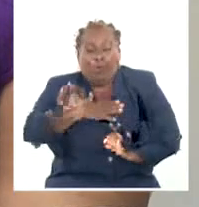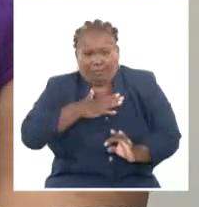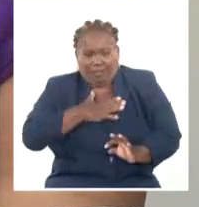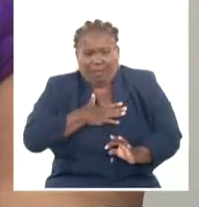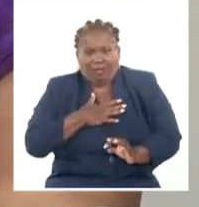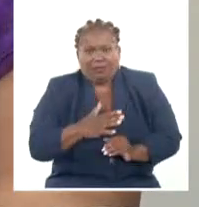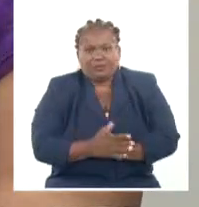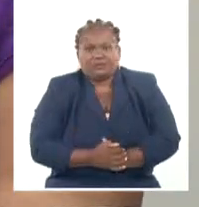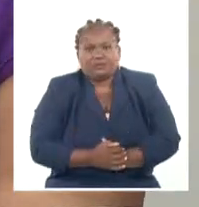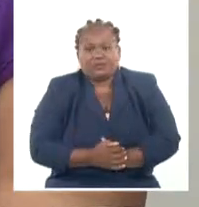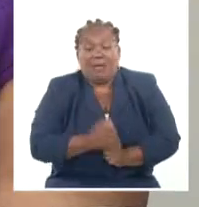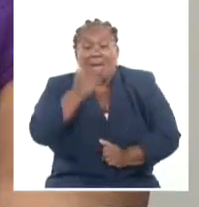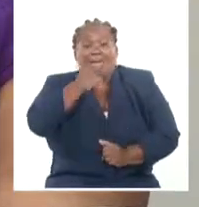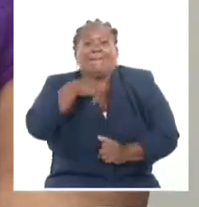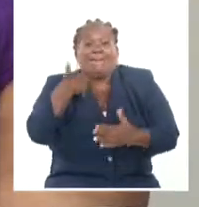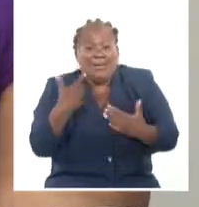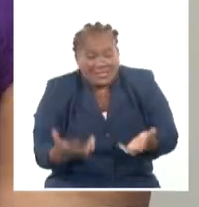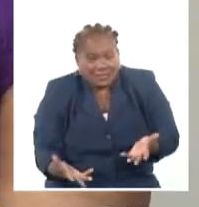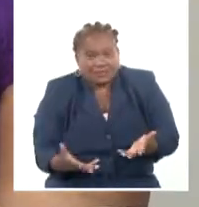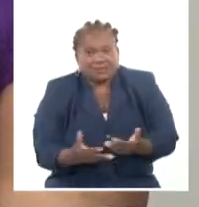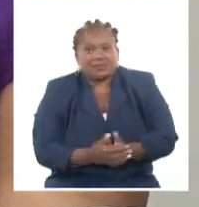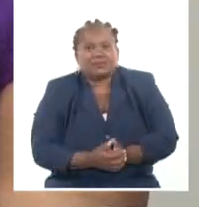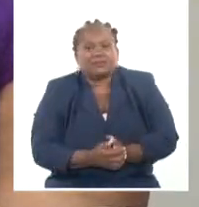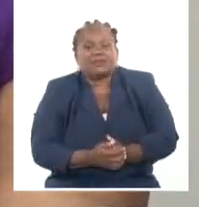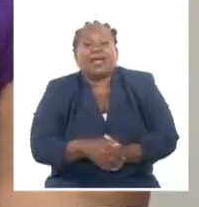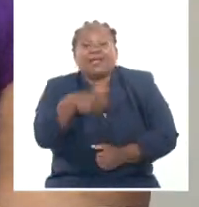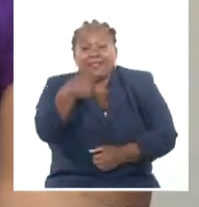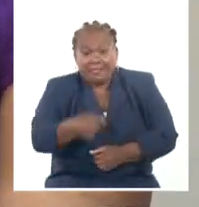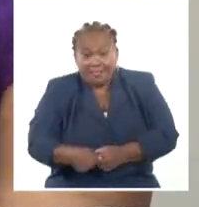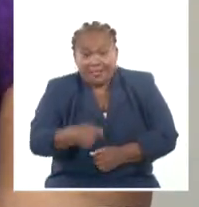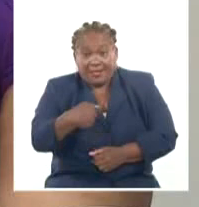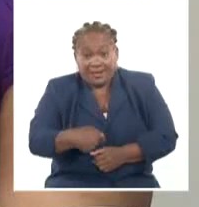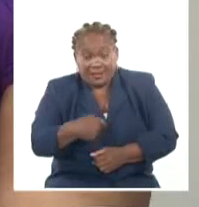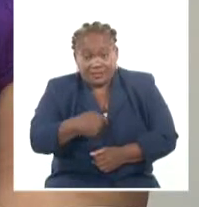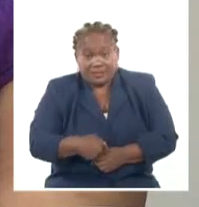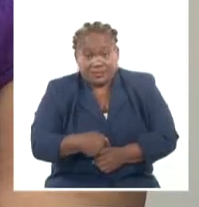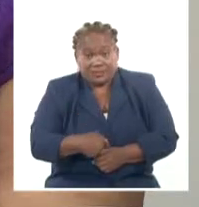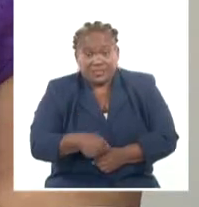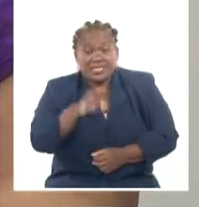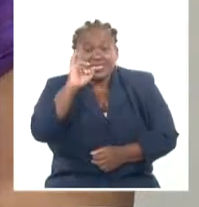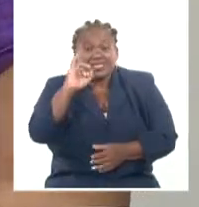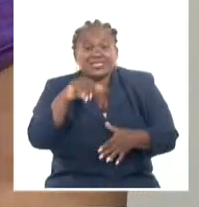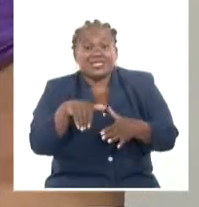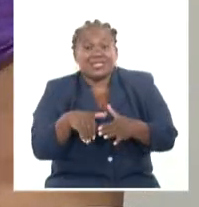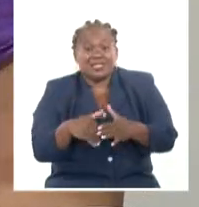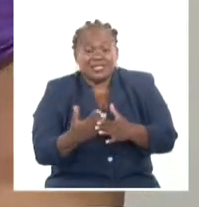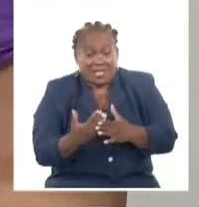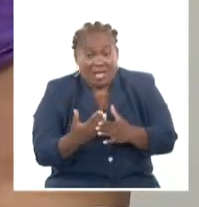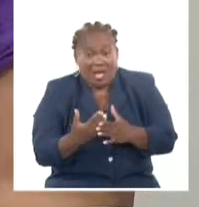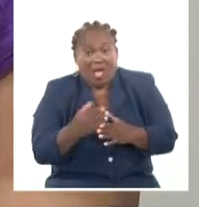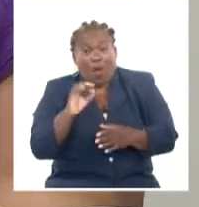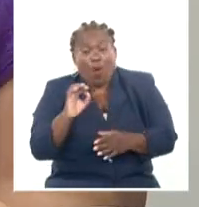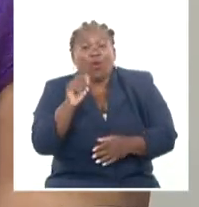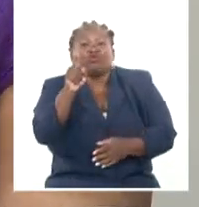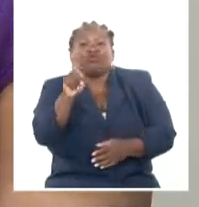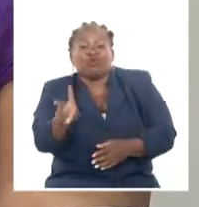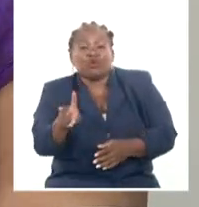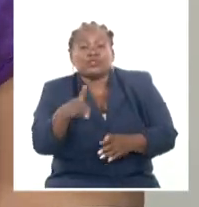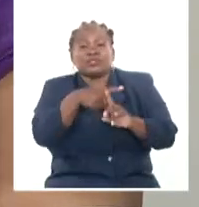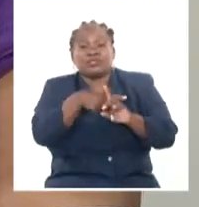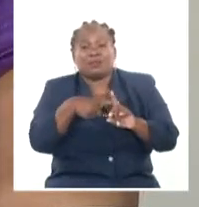protección y además también van a tener derecho a ese a esos seis días completos o esos doce medios días